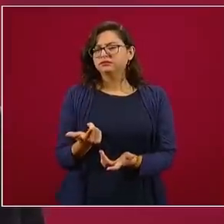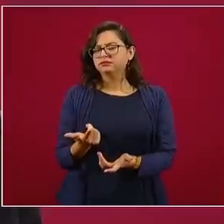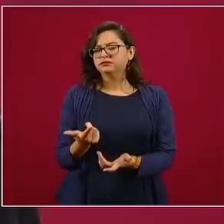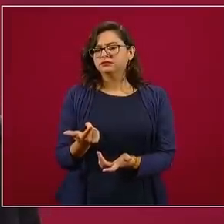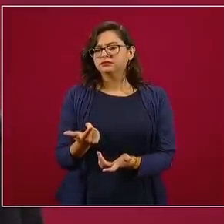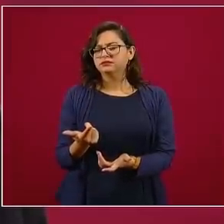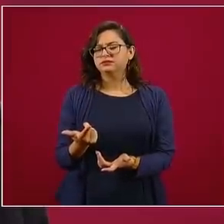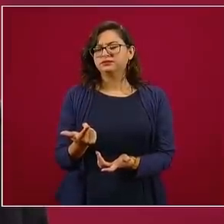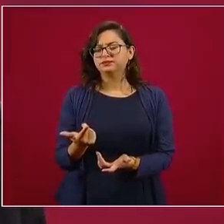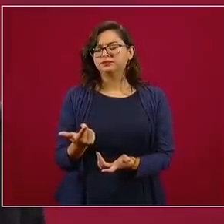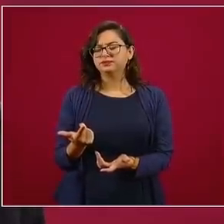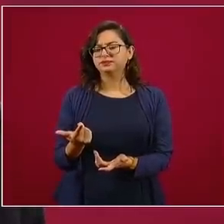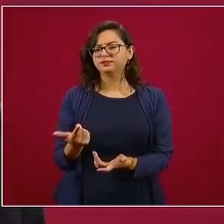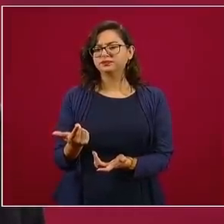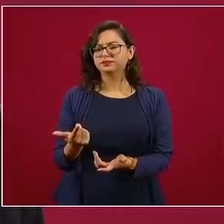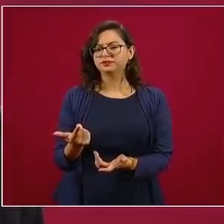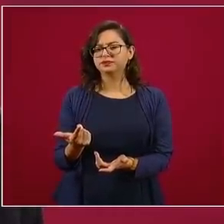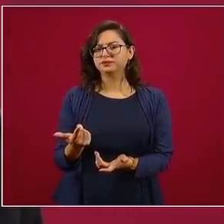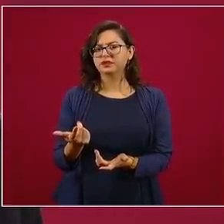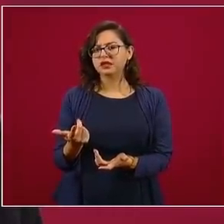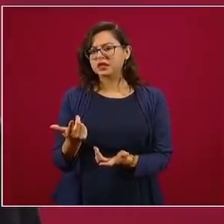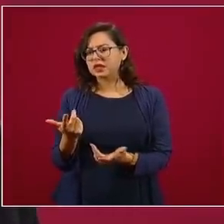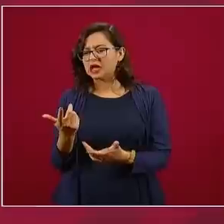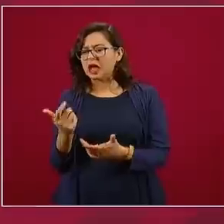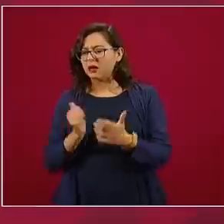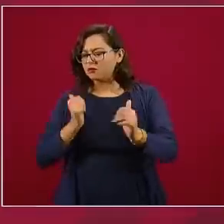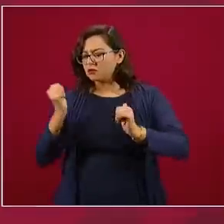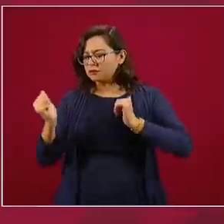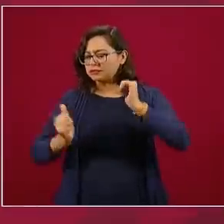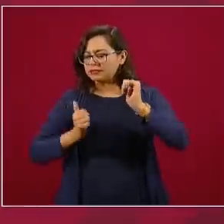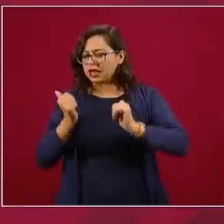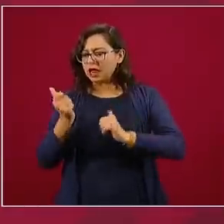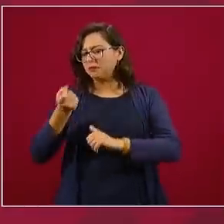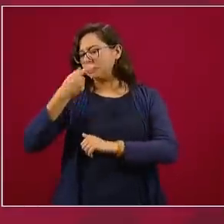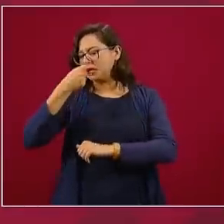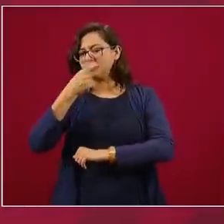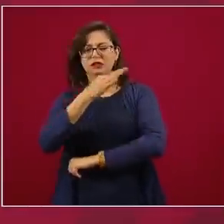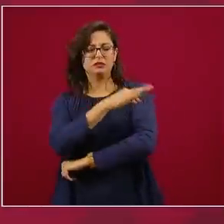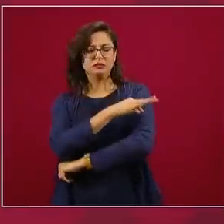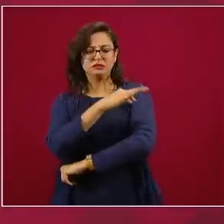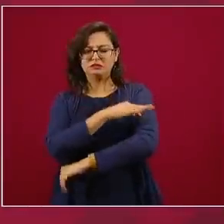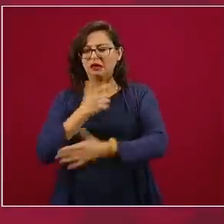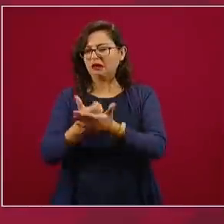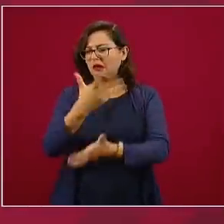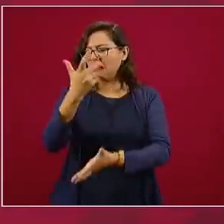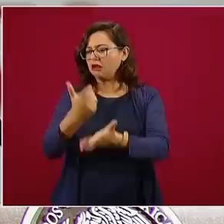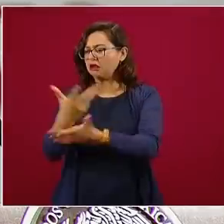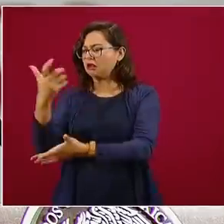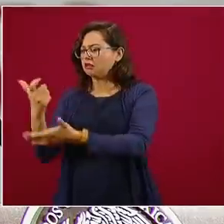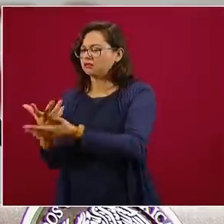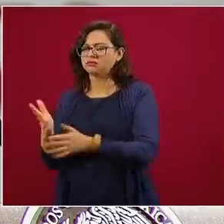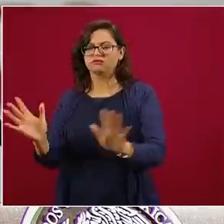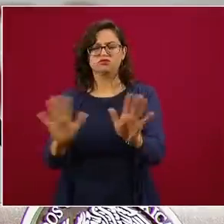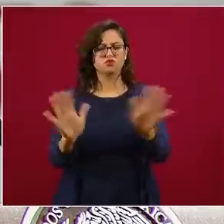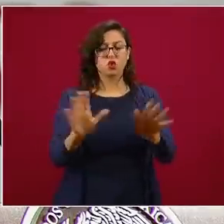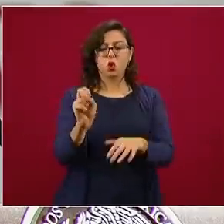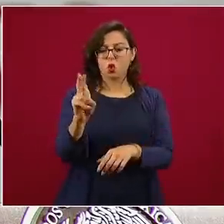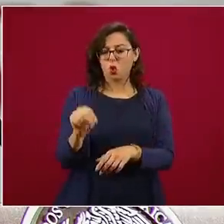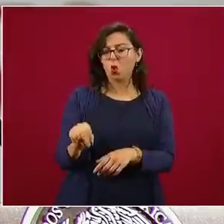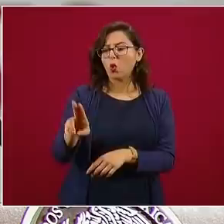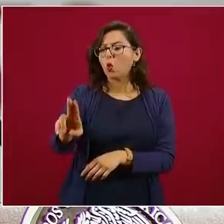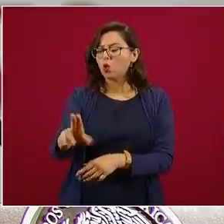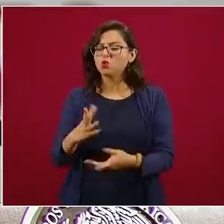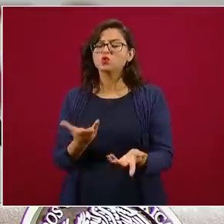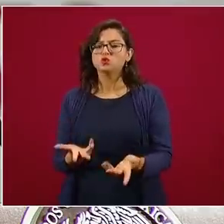que no se especulara y que Naciones Unidas interviniera para que todos los pueblos